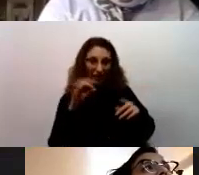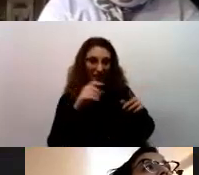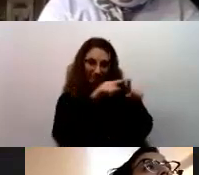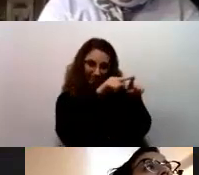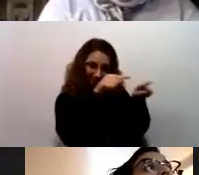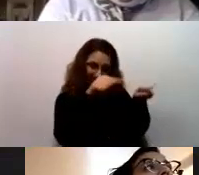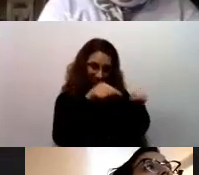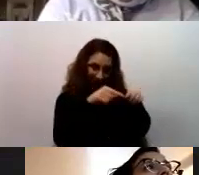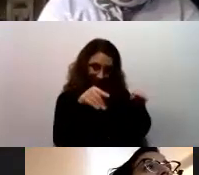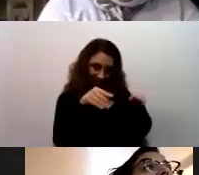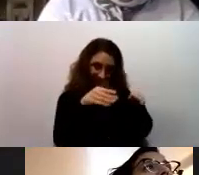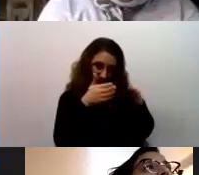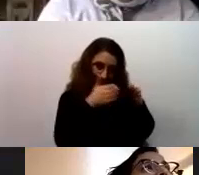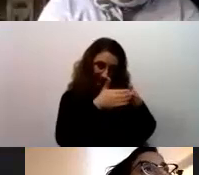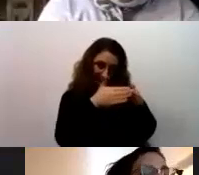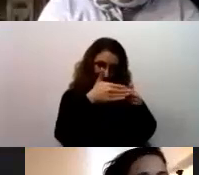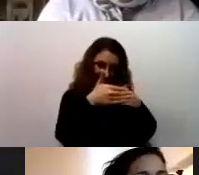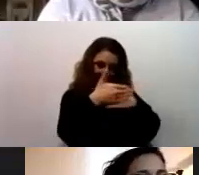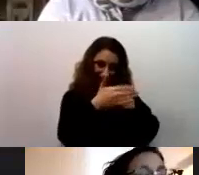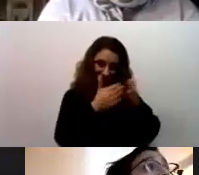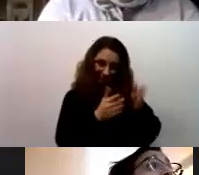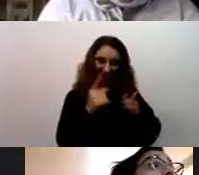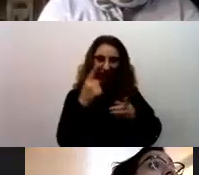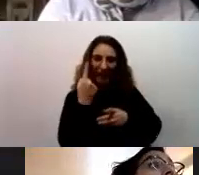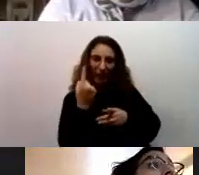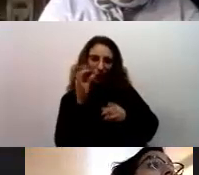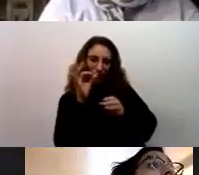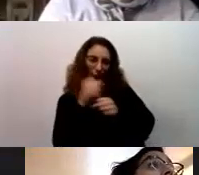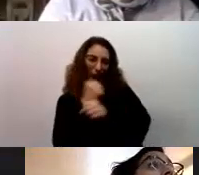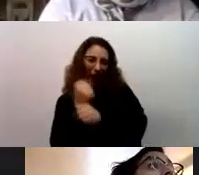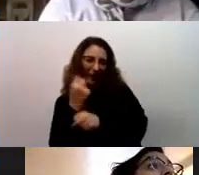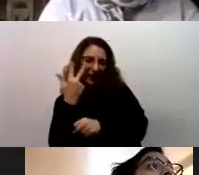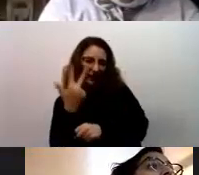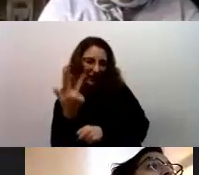transversal, tienen que tener una proporción del 1 al 3%.